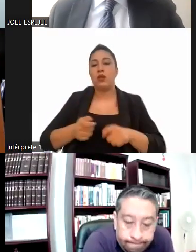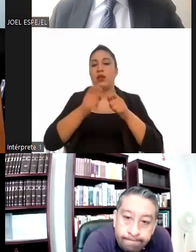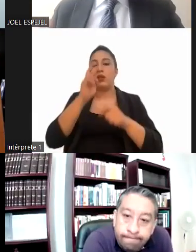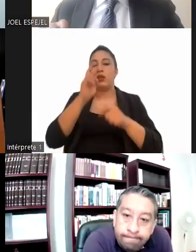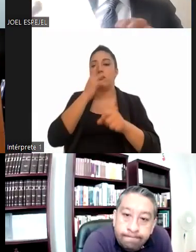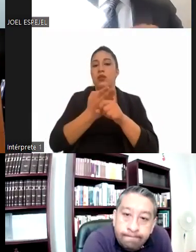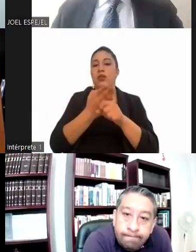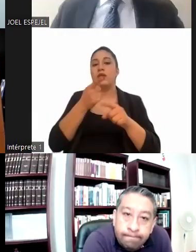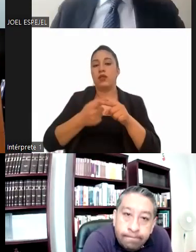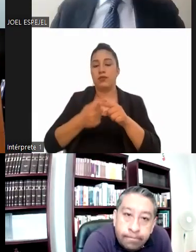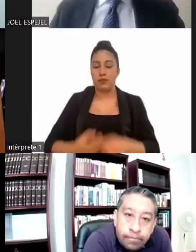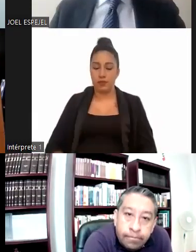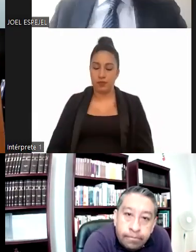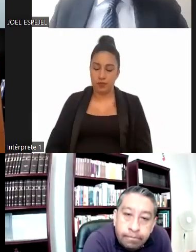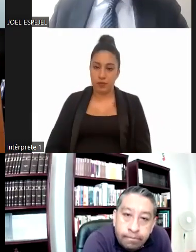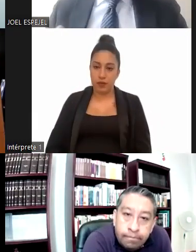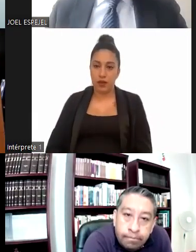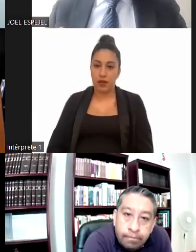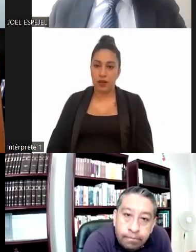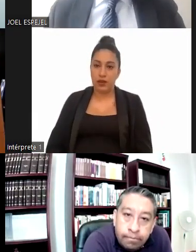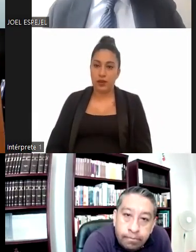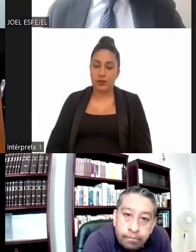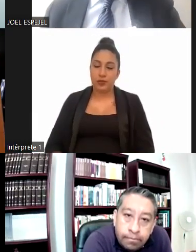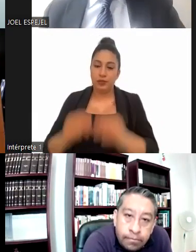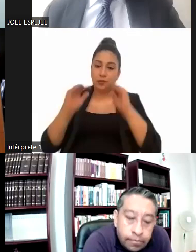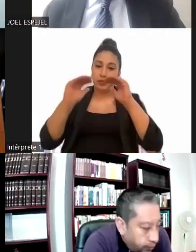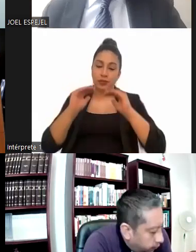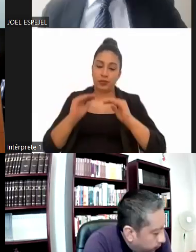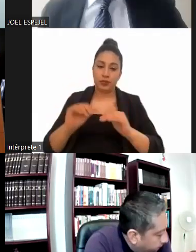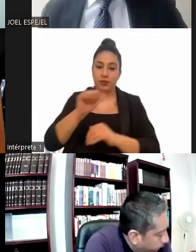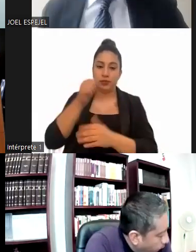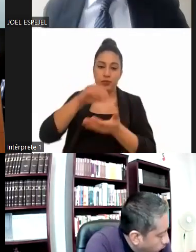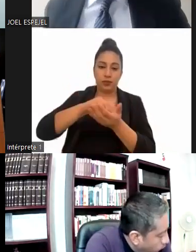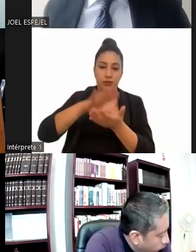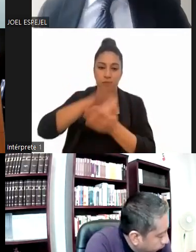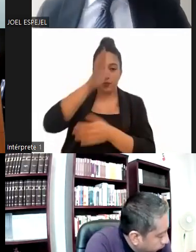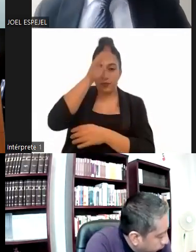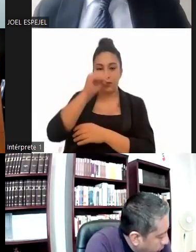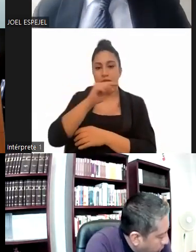que corresponda. Acuerdo